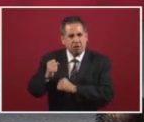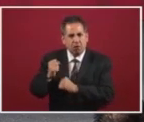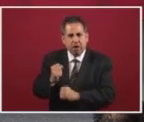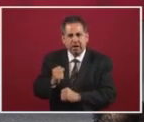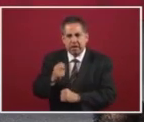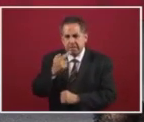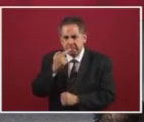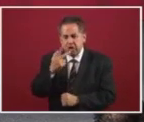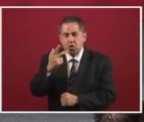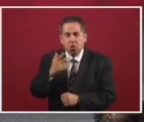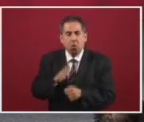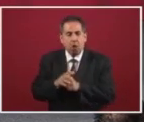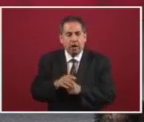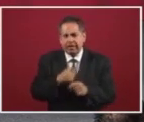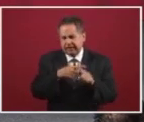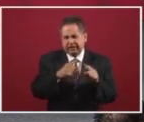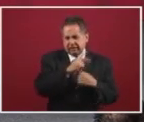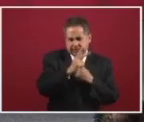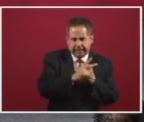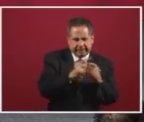se ha fortalecido.